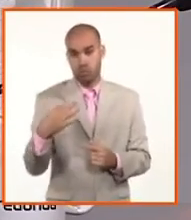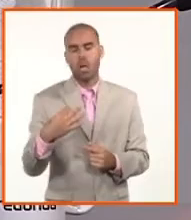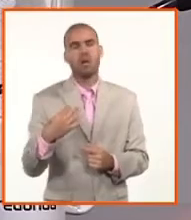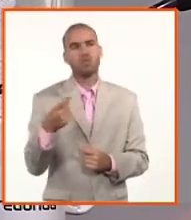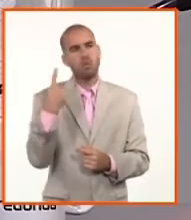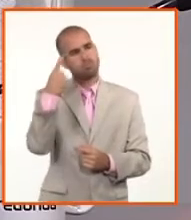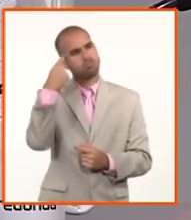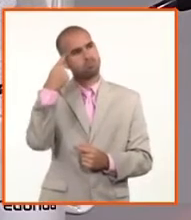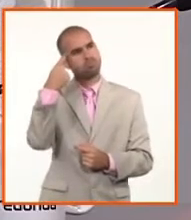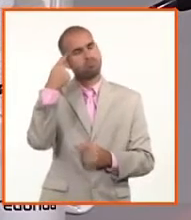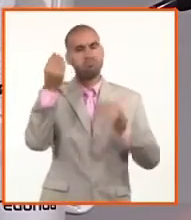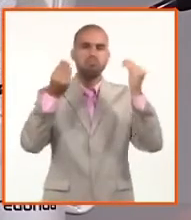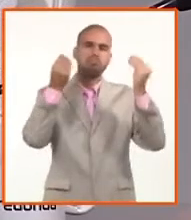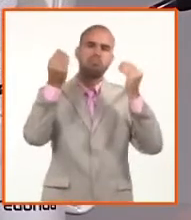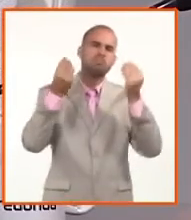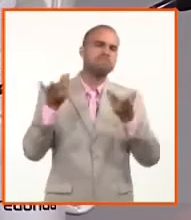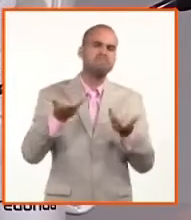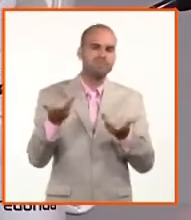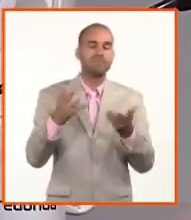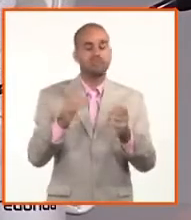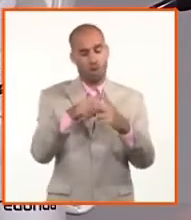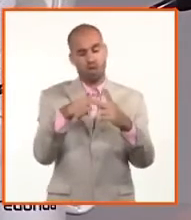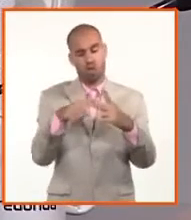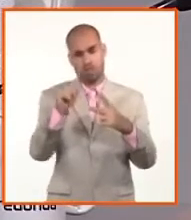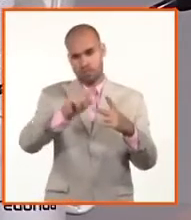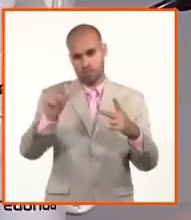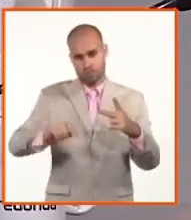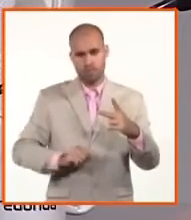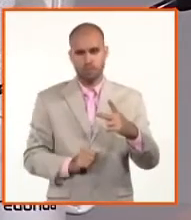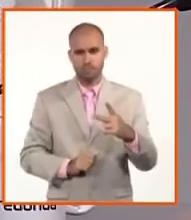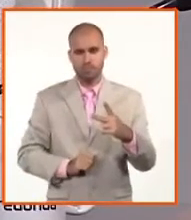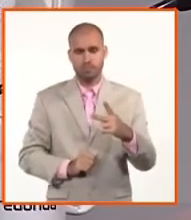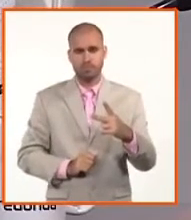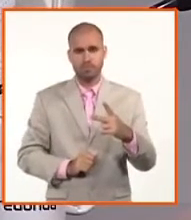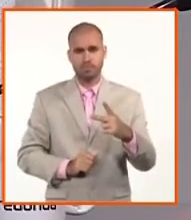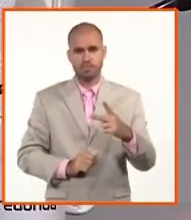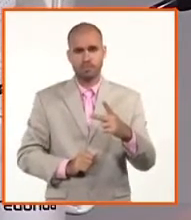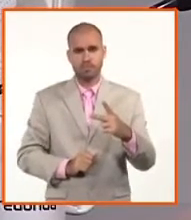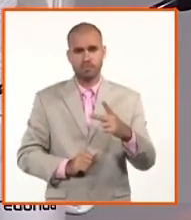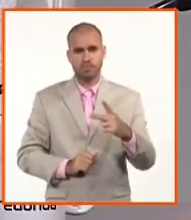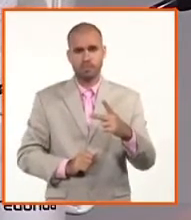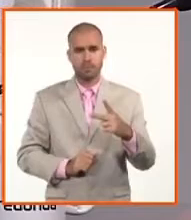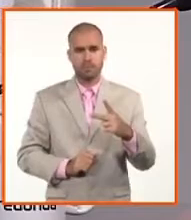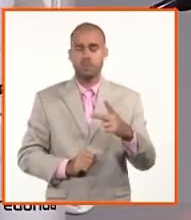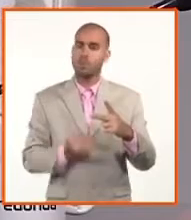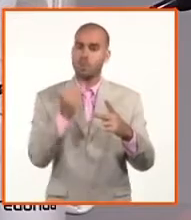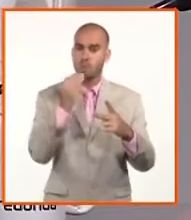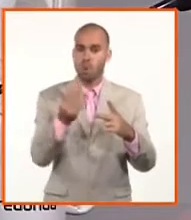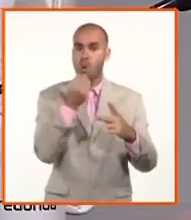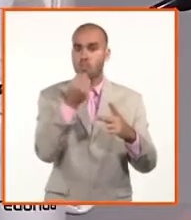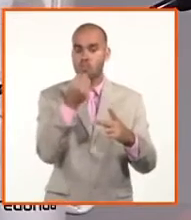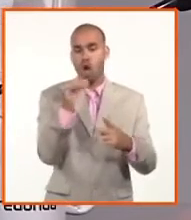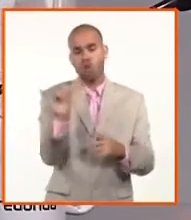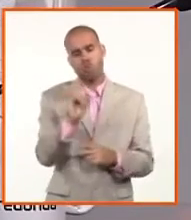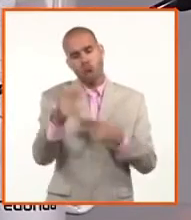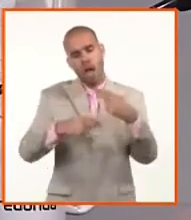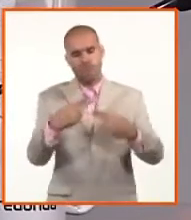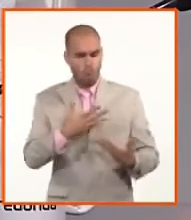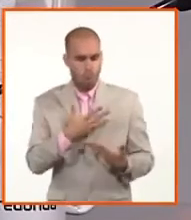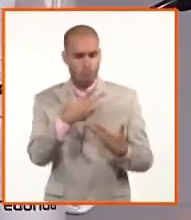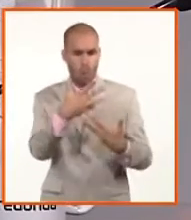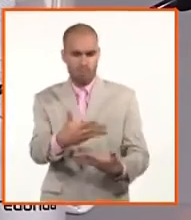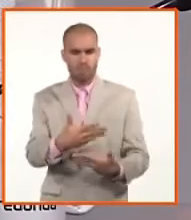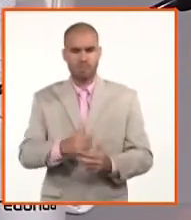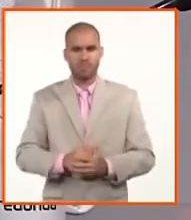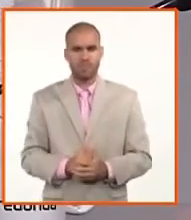pensábamos en Luis y en Sergio y en la oportunidad de homenajearlos una vez más. El